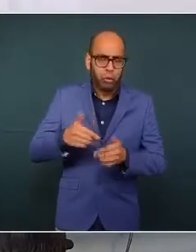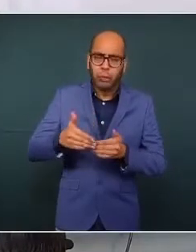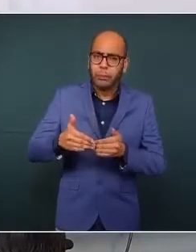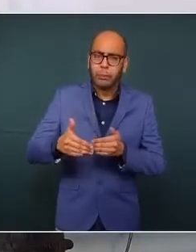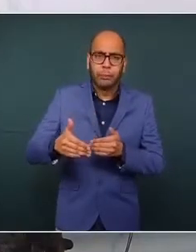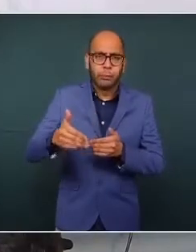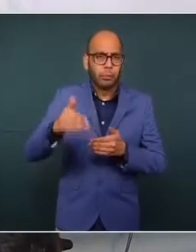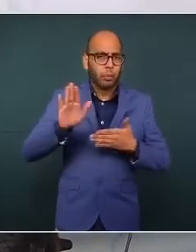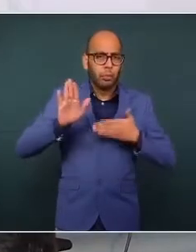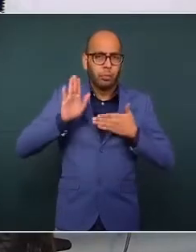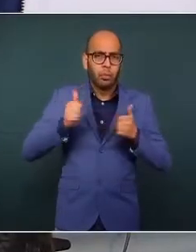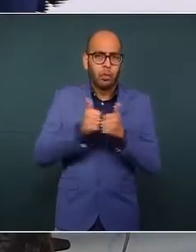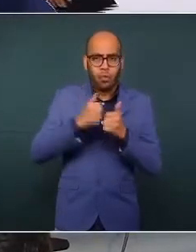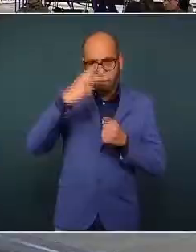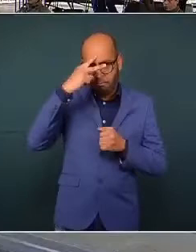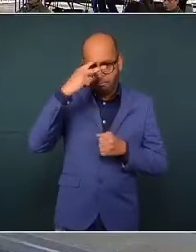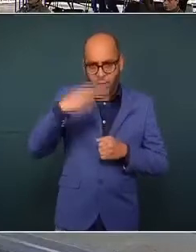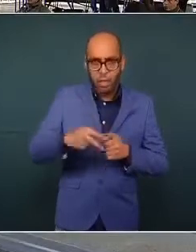Gracias.